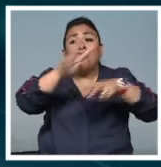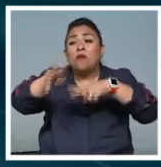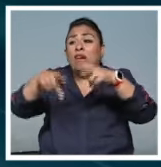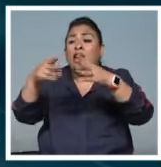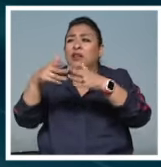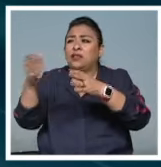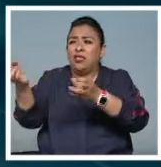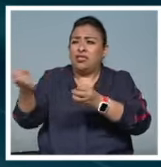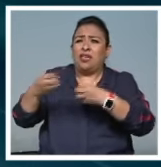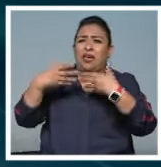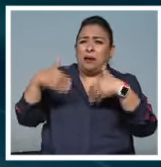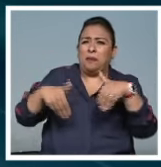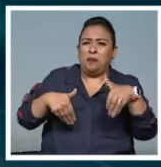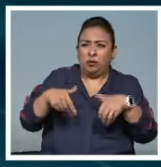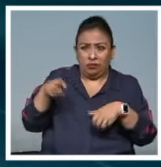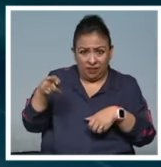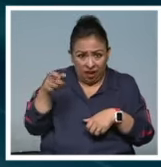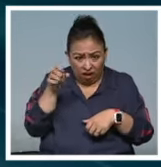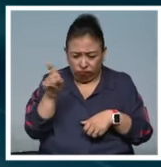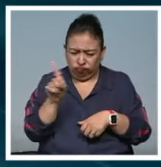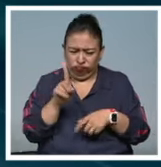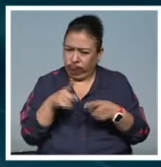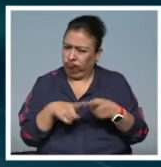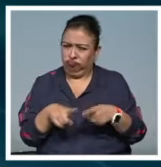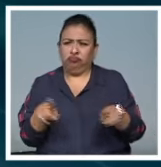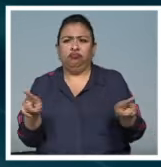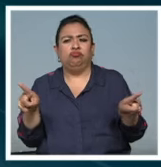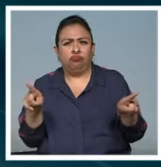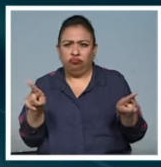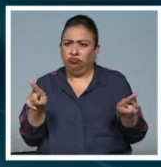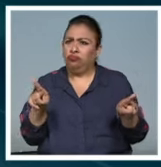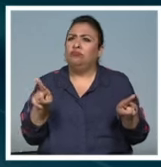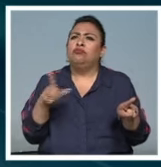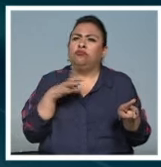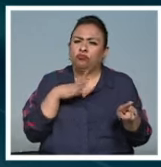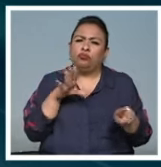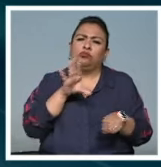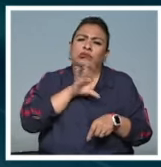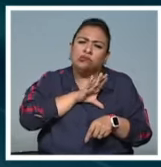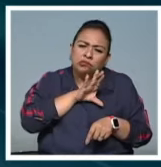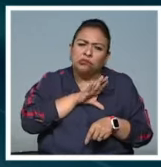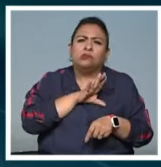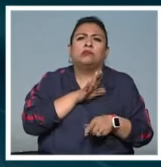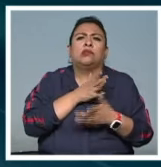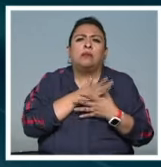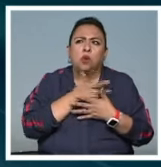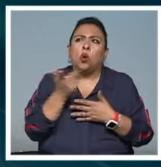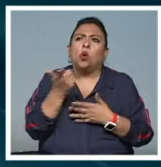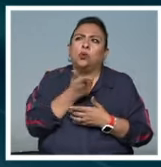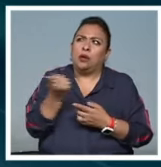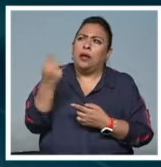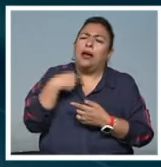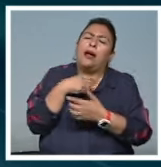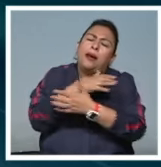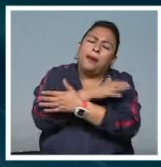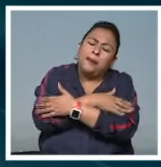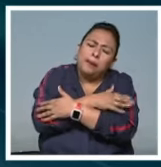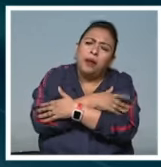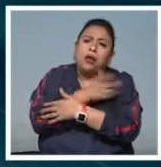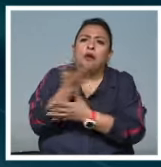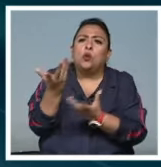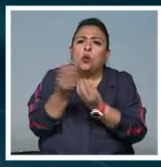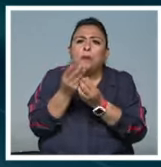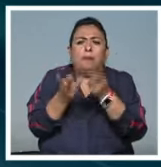lo molestes. Él no era así. Él a su manera bastante amoroso, le gustaba que lo abrazaran, le gustaba platicar con